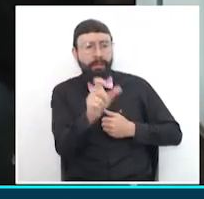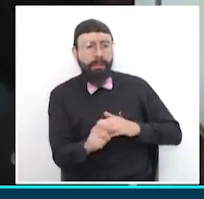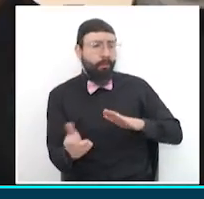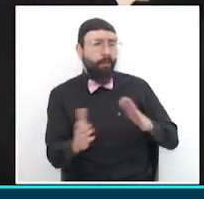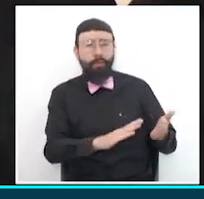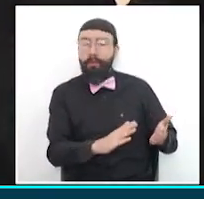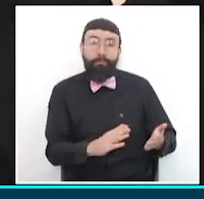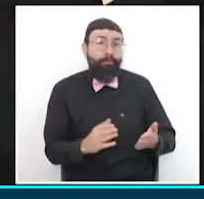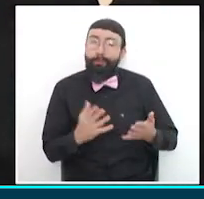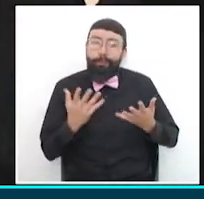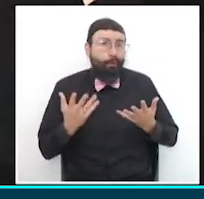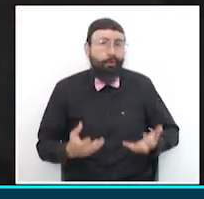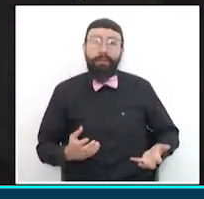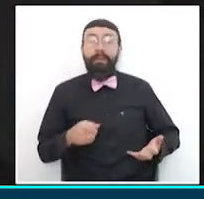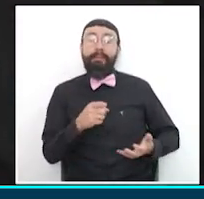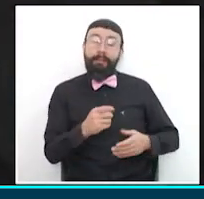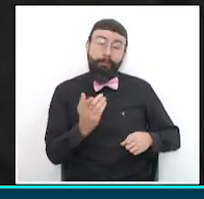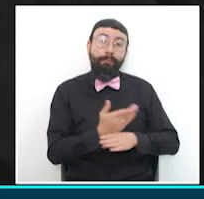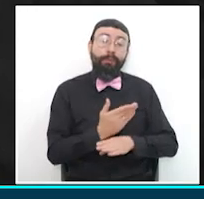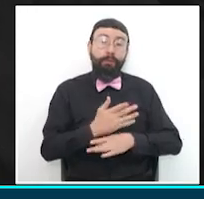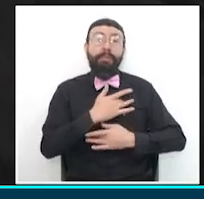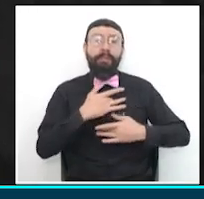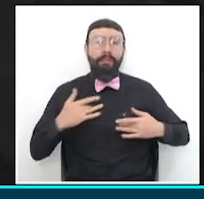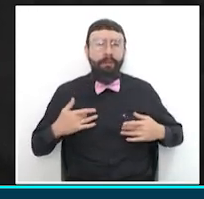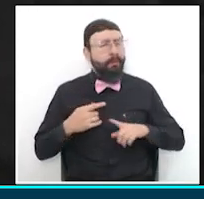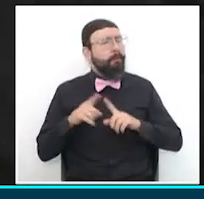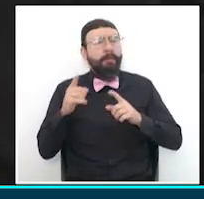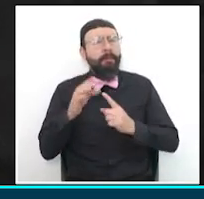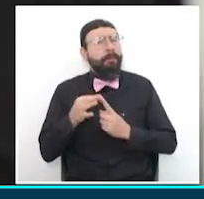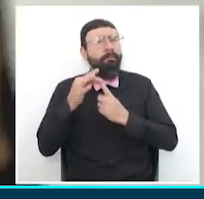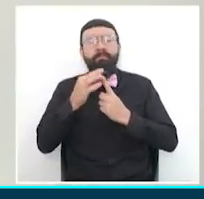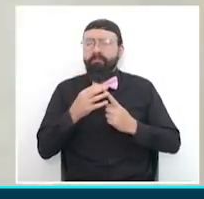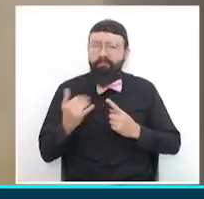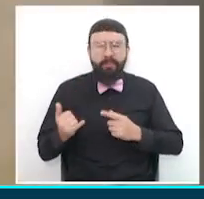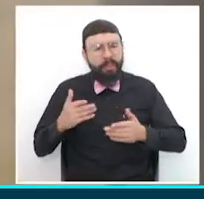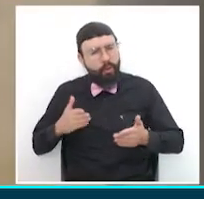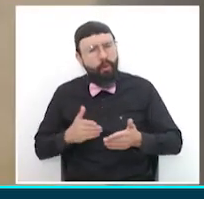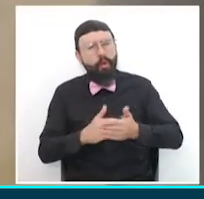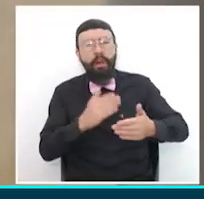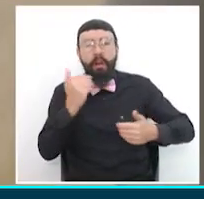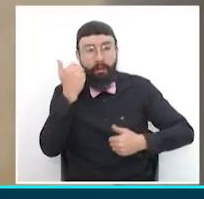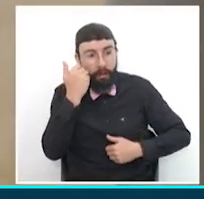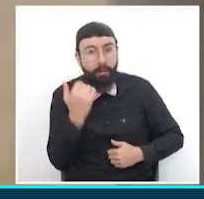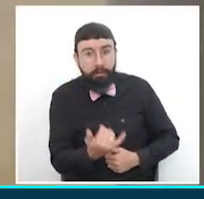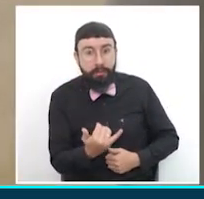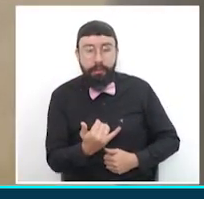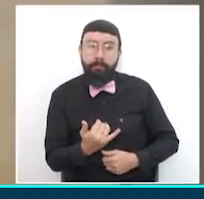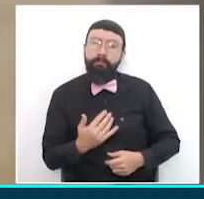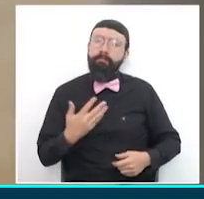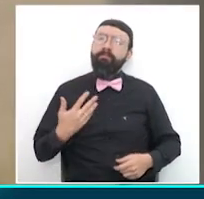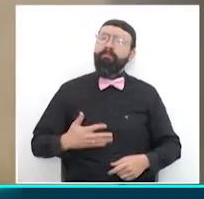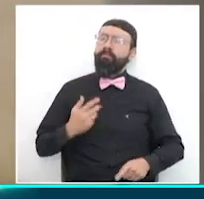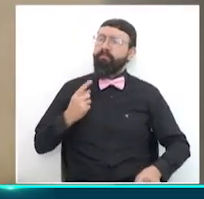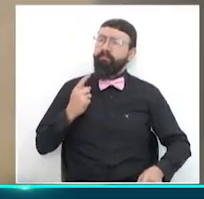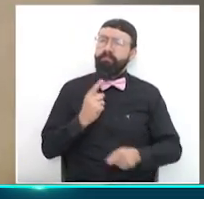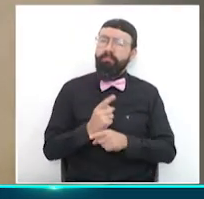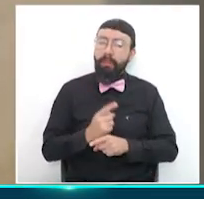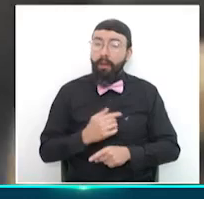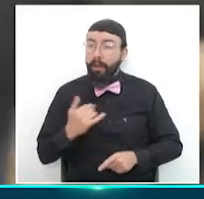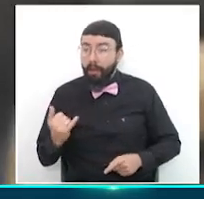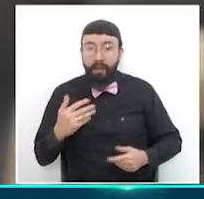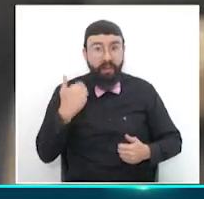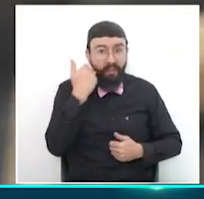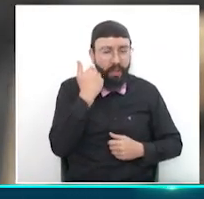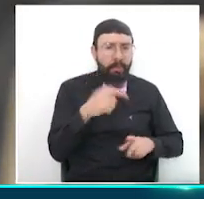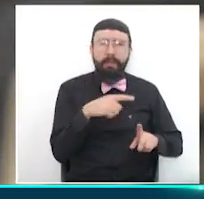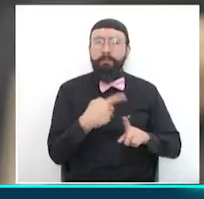las complicaciones en salud. Pero hay un detalle de la lucha contra esta enfermedad, la cual está relacionada con las enfermedades